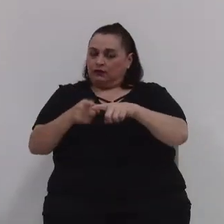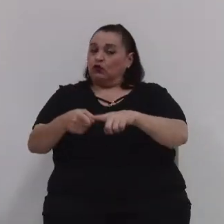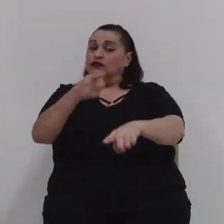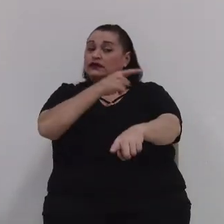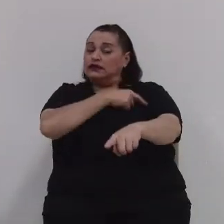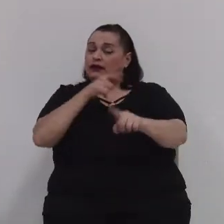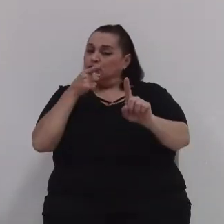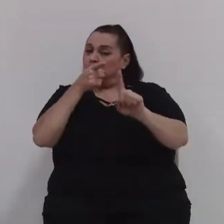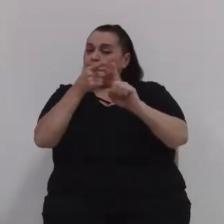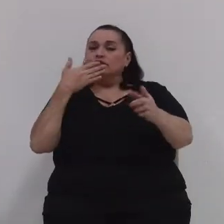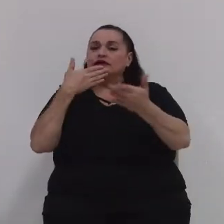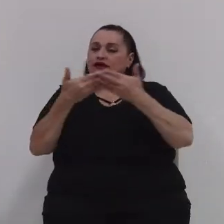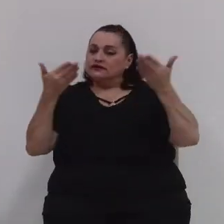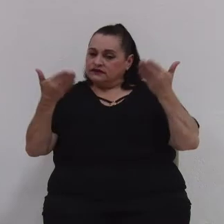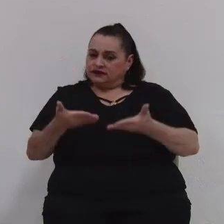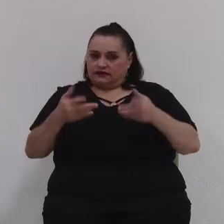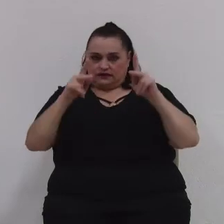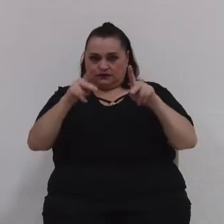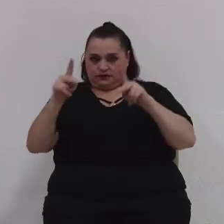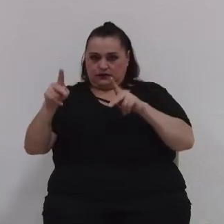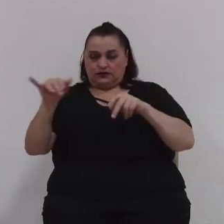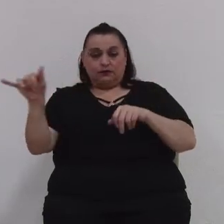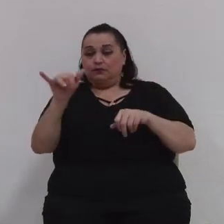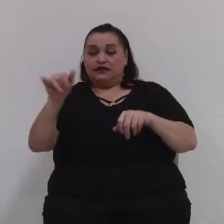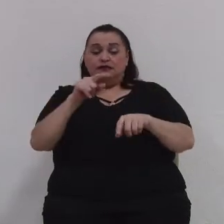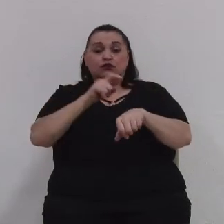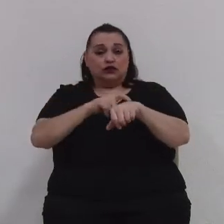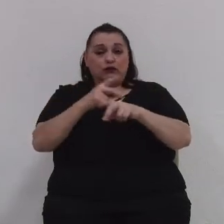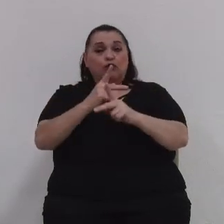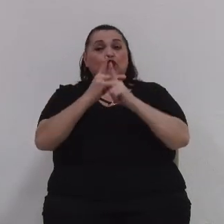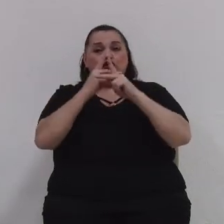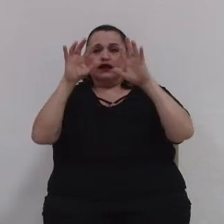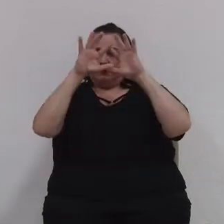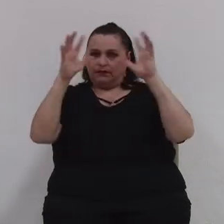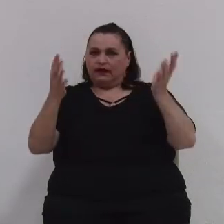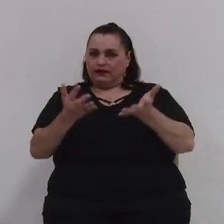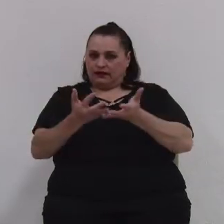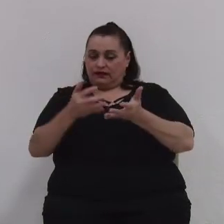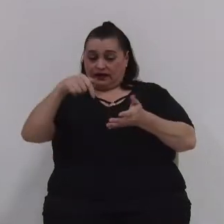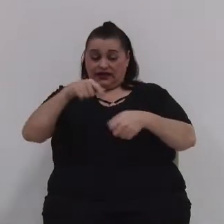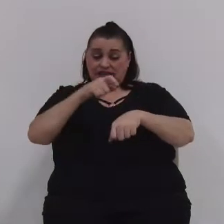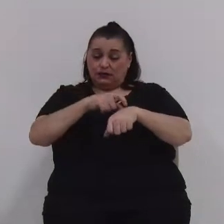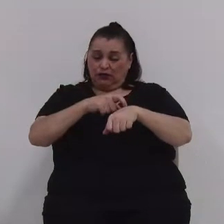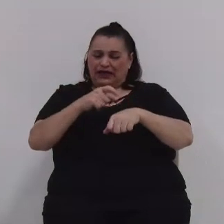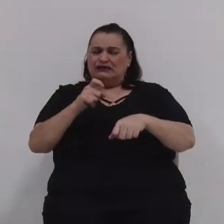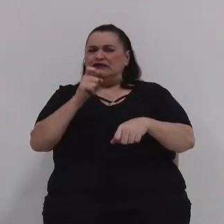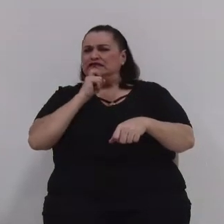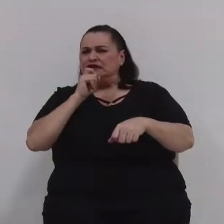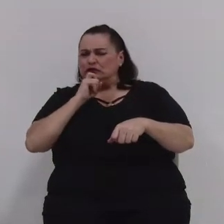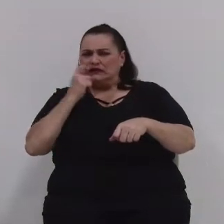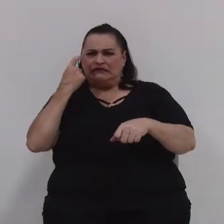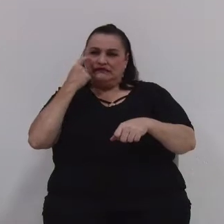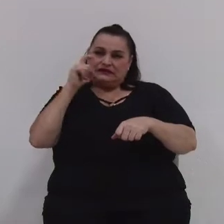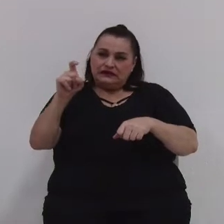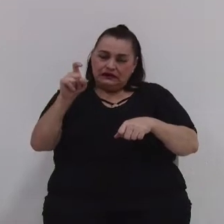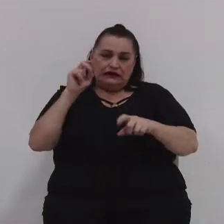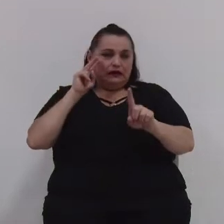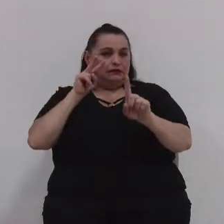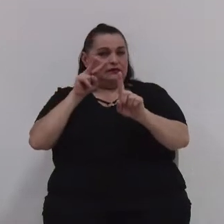al bienestar de las personas al mismo tiempo que protegen el planeta. En estos momentos de penuria fiscal y de perspectivas